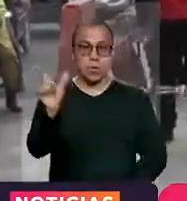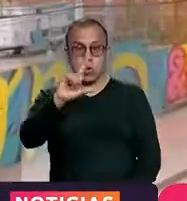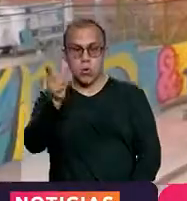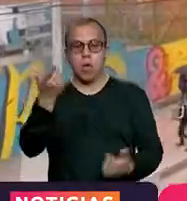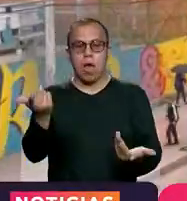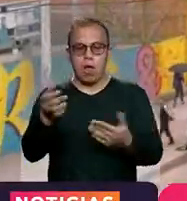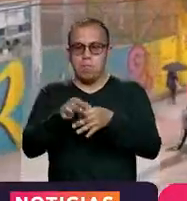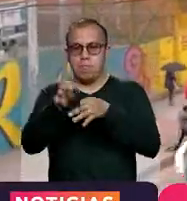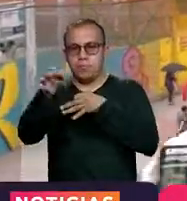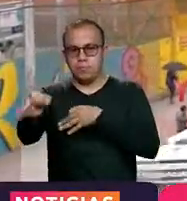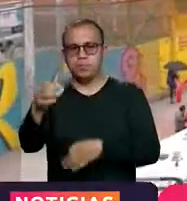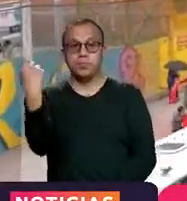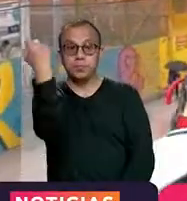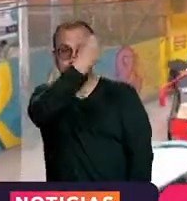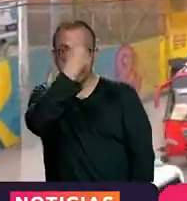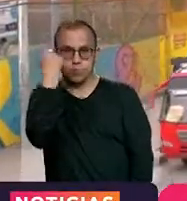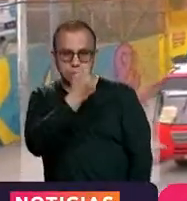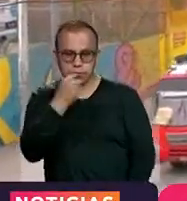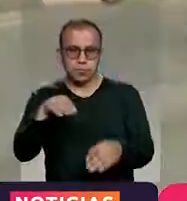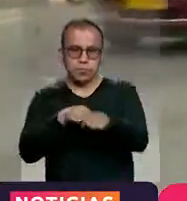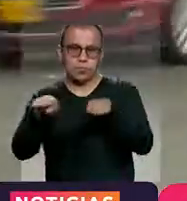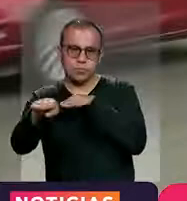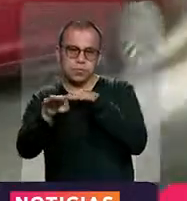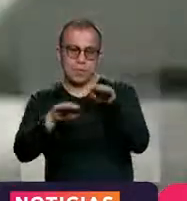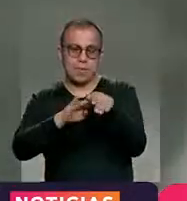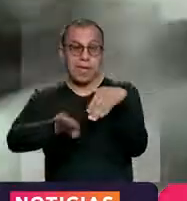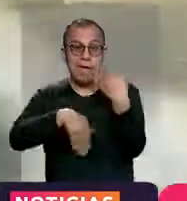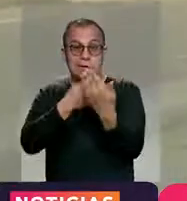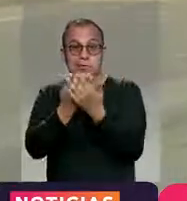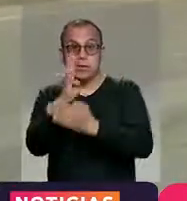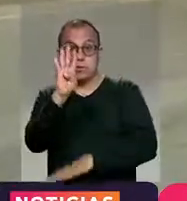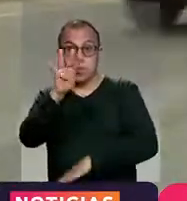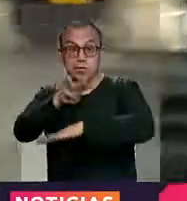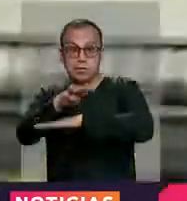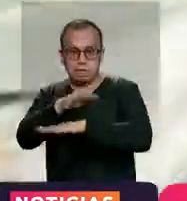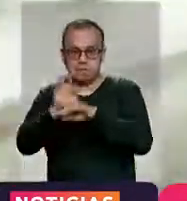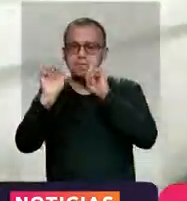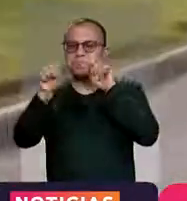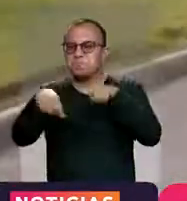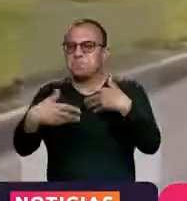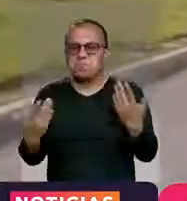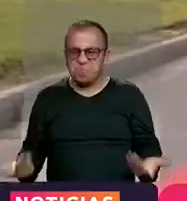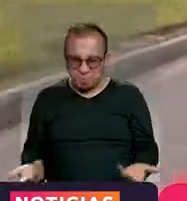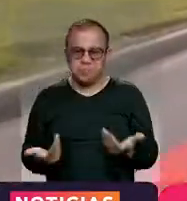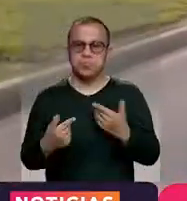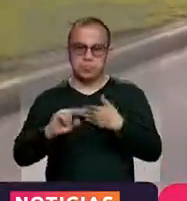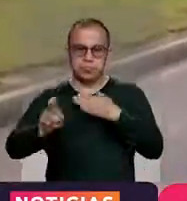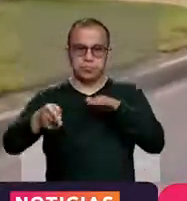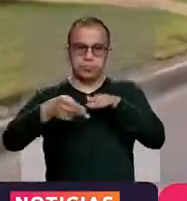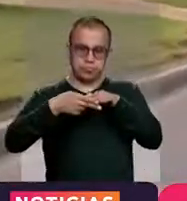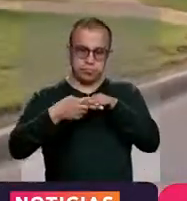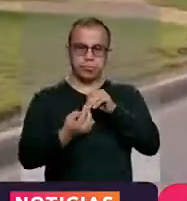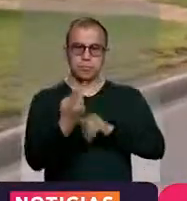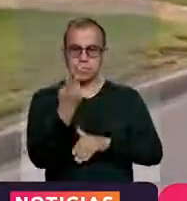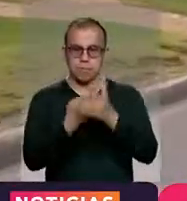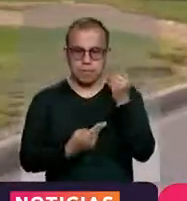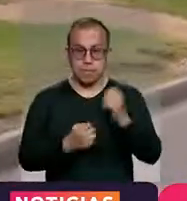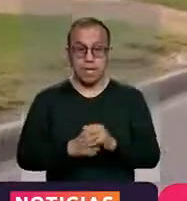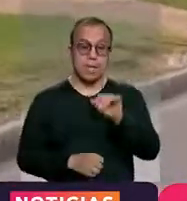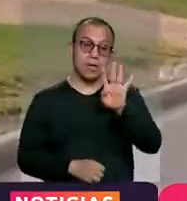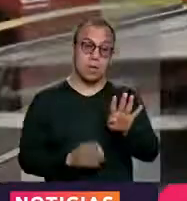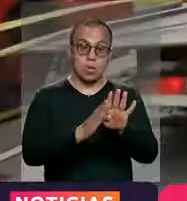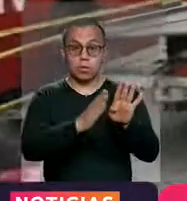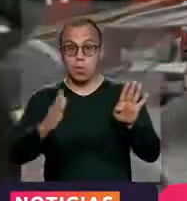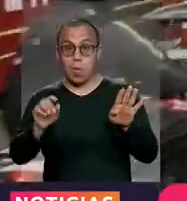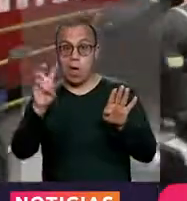municipio de Soacha. Desde el mediodía hasta las 4 de la tarde solo podrán ingresar los vehículos con placas terminadas en número par y de 4